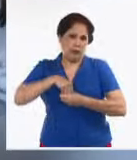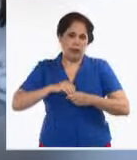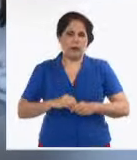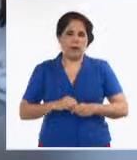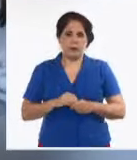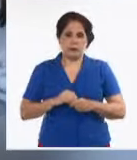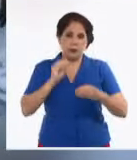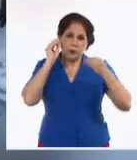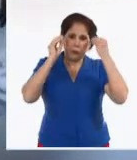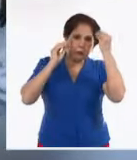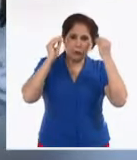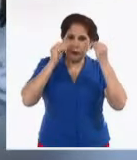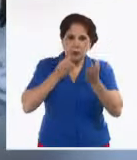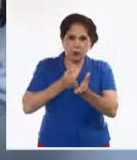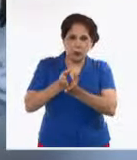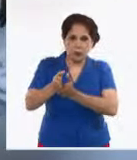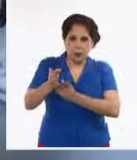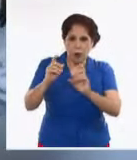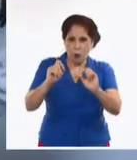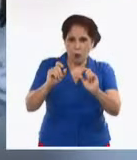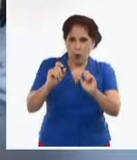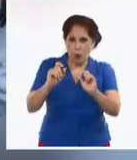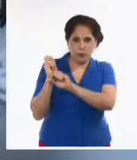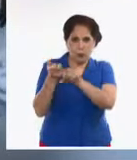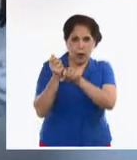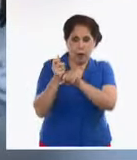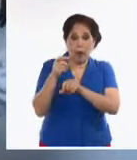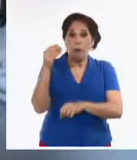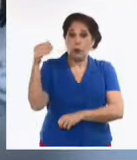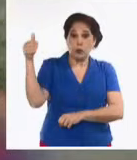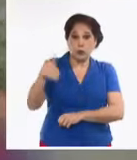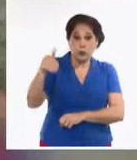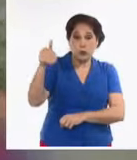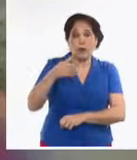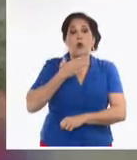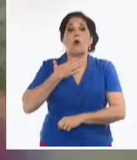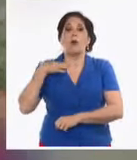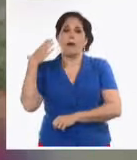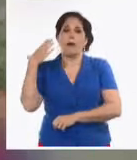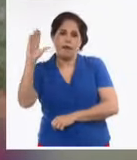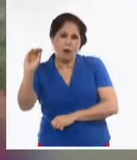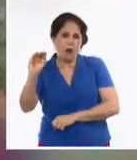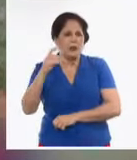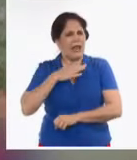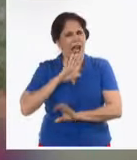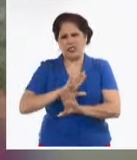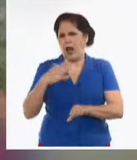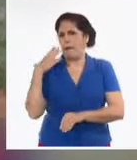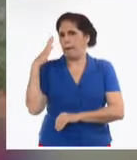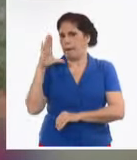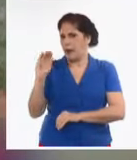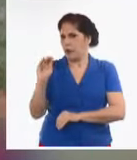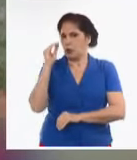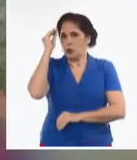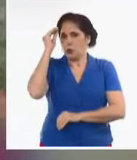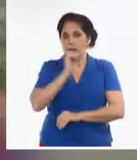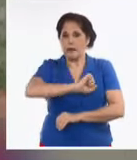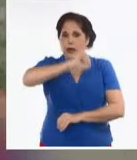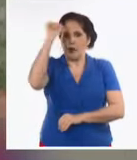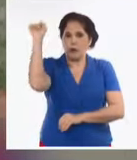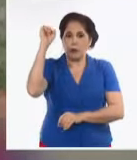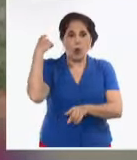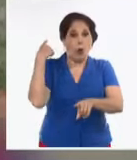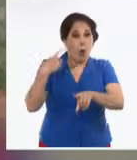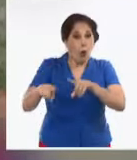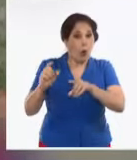que podía seguir jugando en este béisbol? Muchas veces dijiste que te iba, siempre hubo una meta de romper algún récord, de tener más oportunidades en la